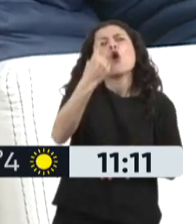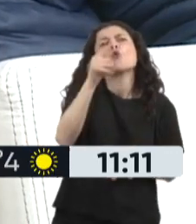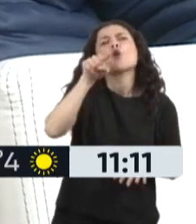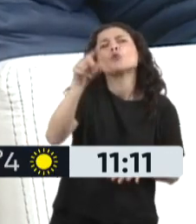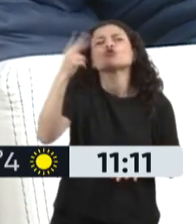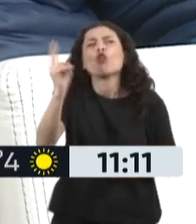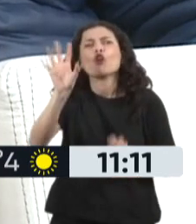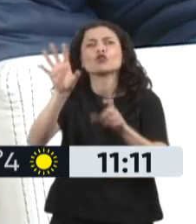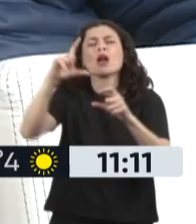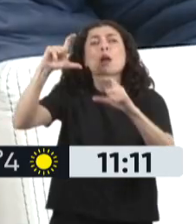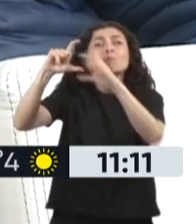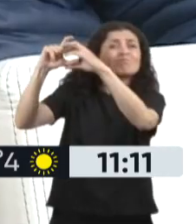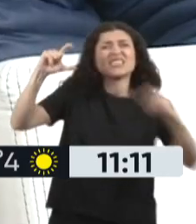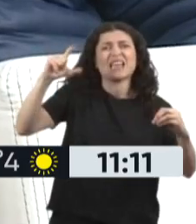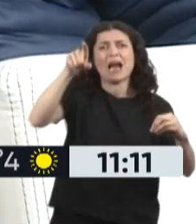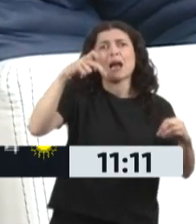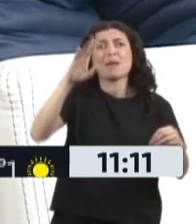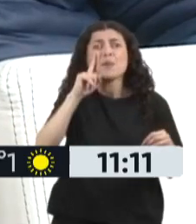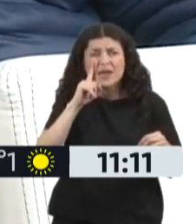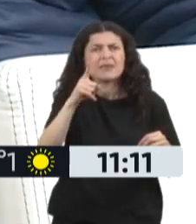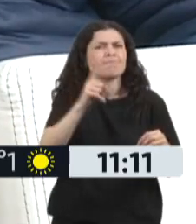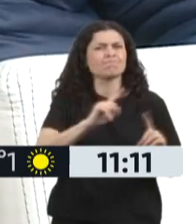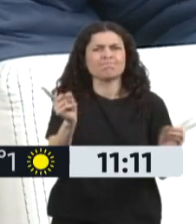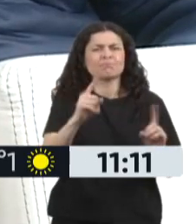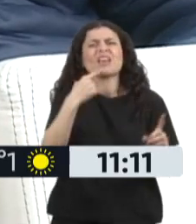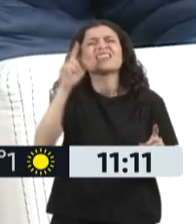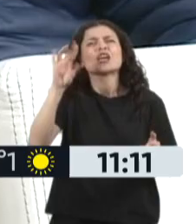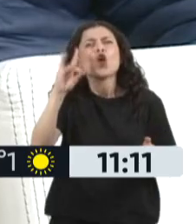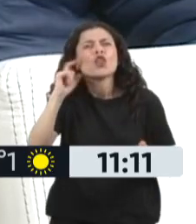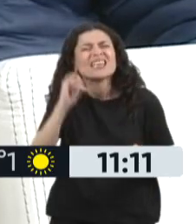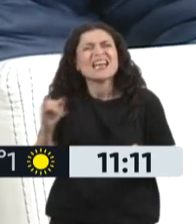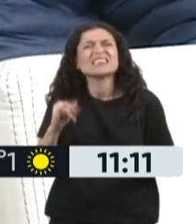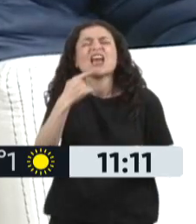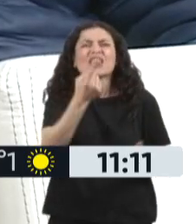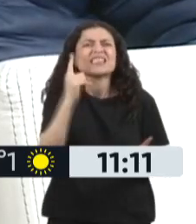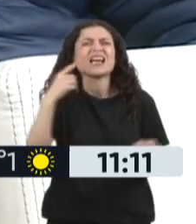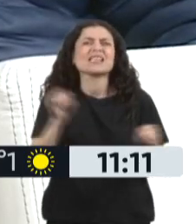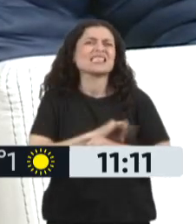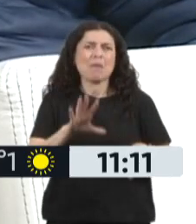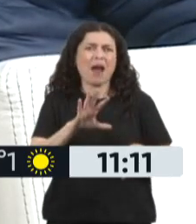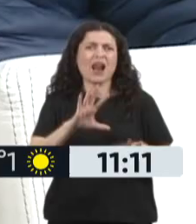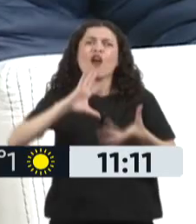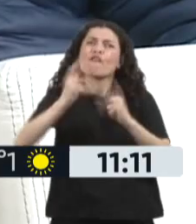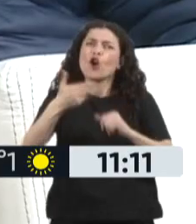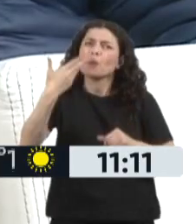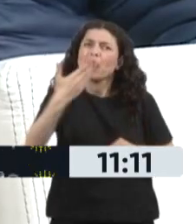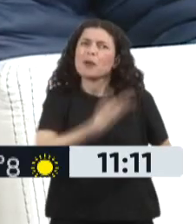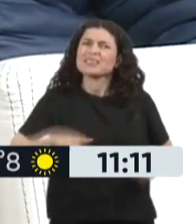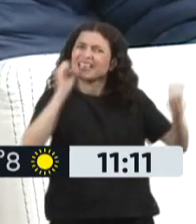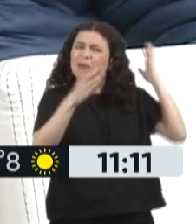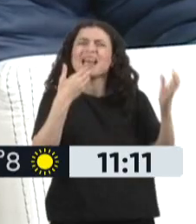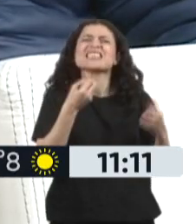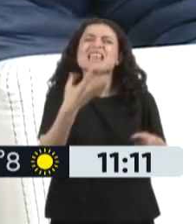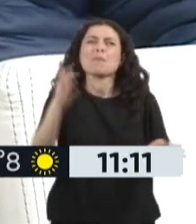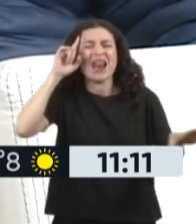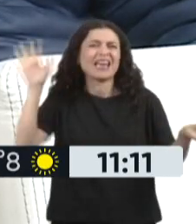1,2. Consideró Carlos Rodríguez que la elucubración es totalmente incorrecta y que el presidente